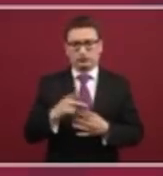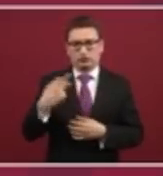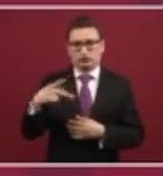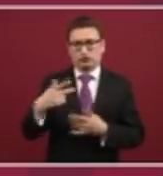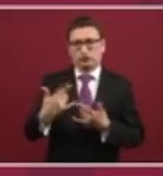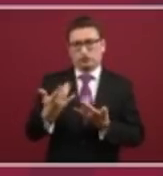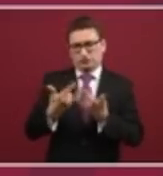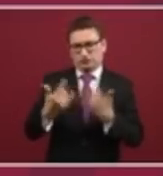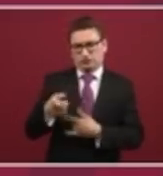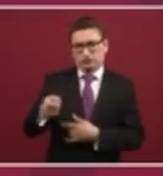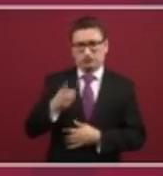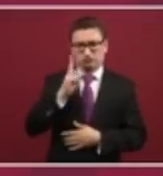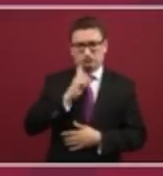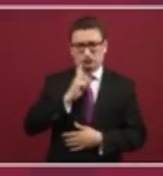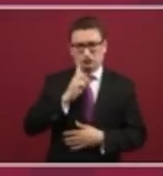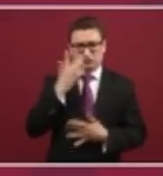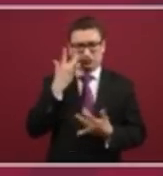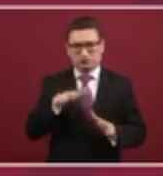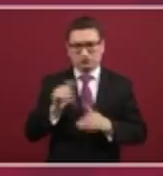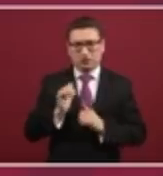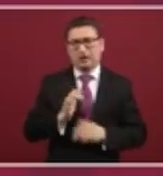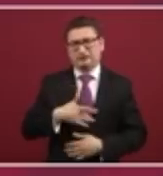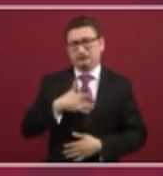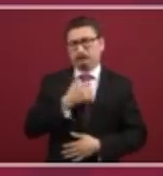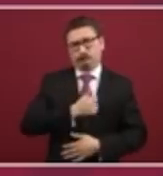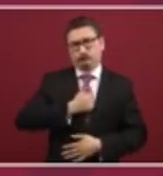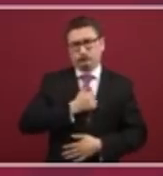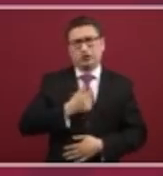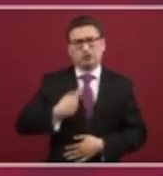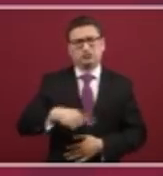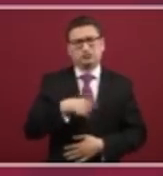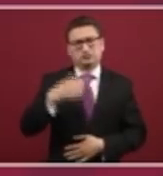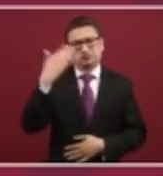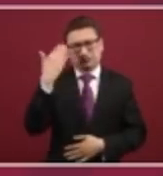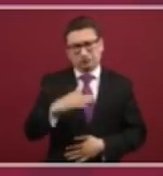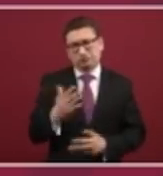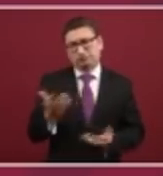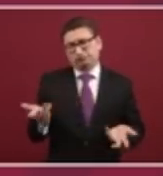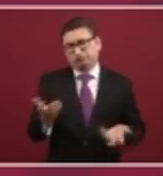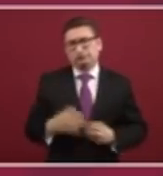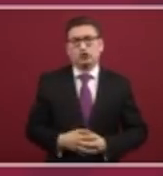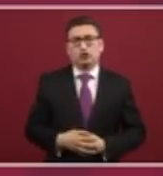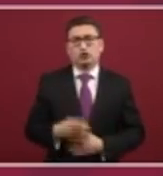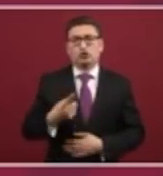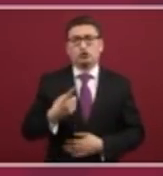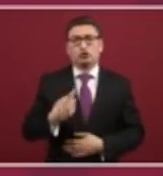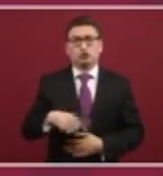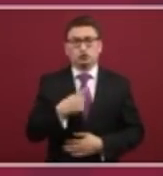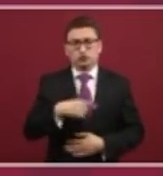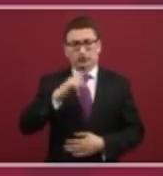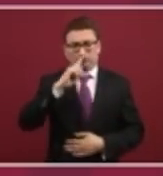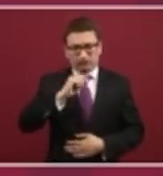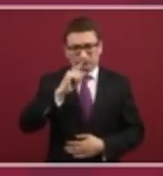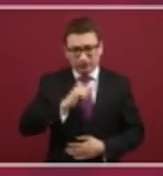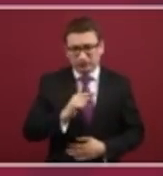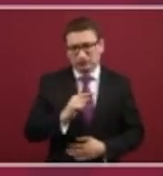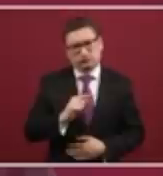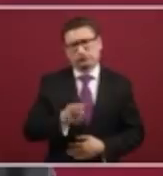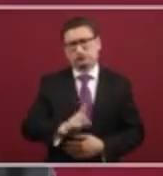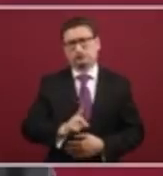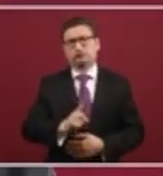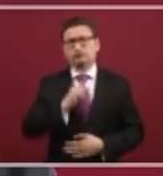pasar nosotros no tenemos derecho a fallar en